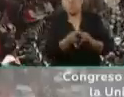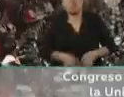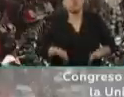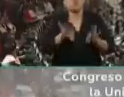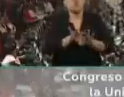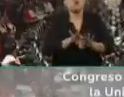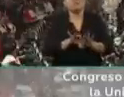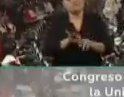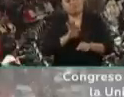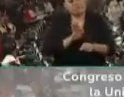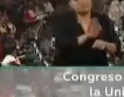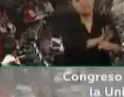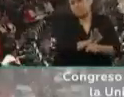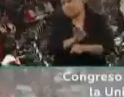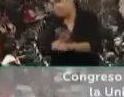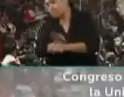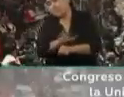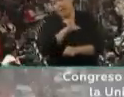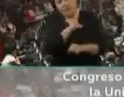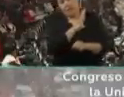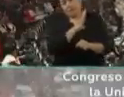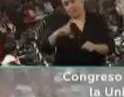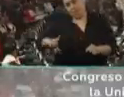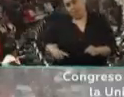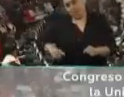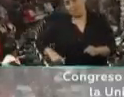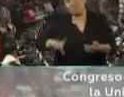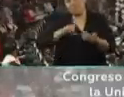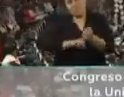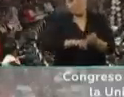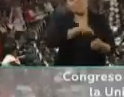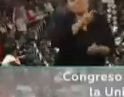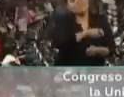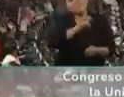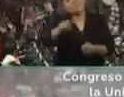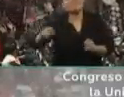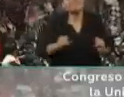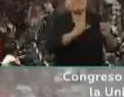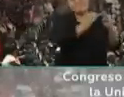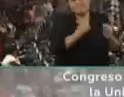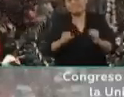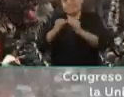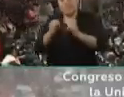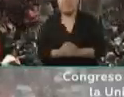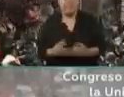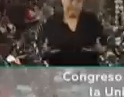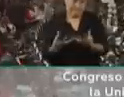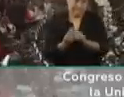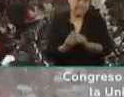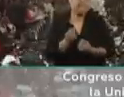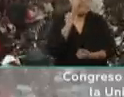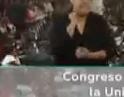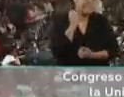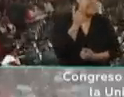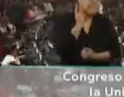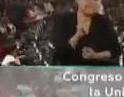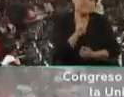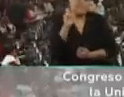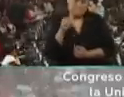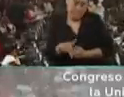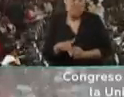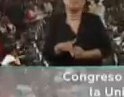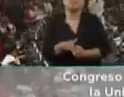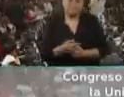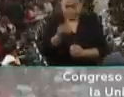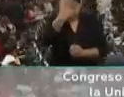de defender las instituciones del Estado mexicano. Los legisladores del PAN somos conscientes de la capacidad